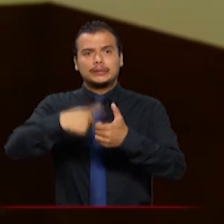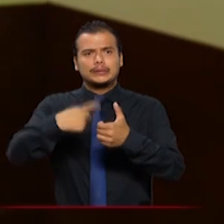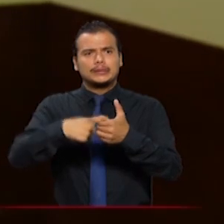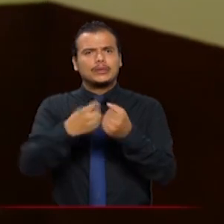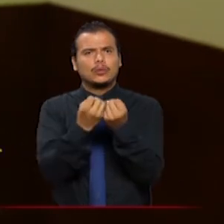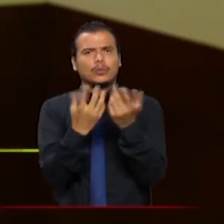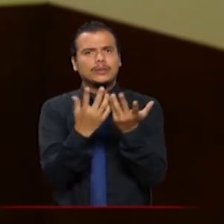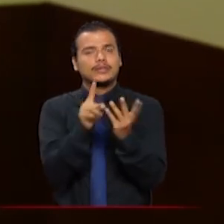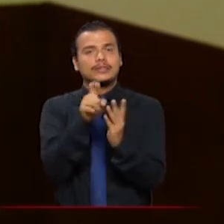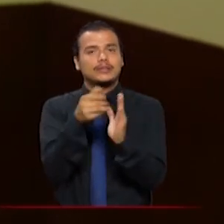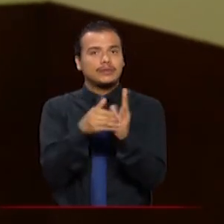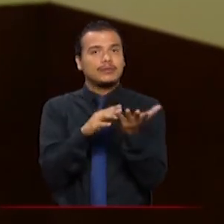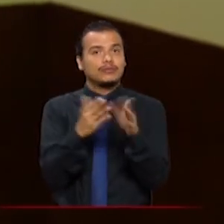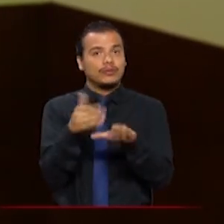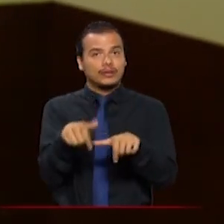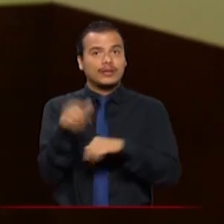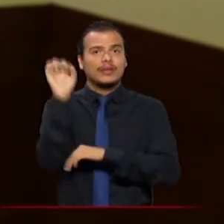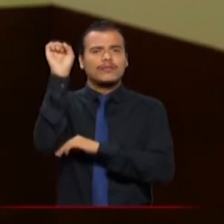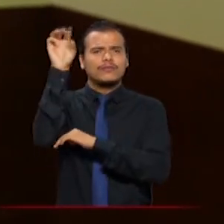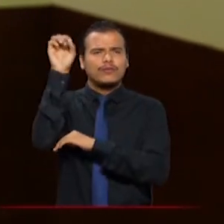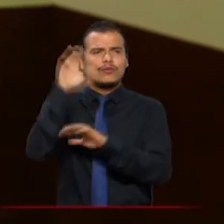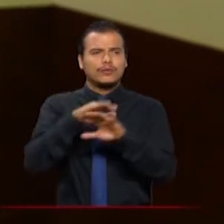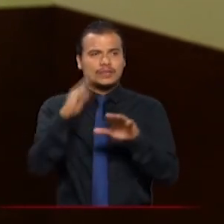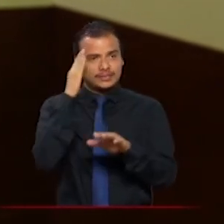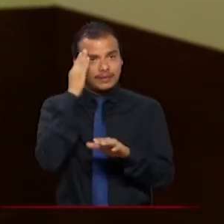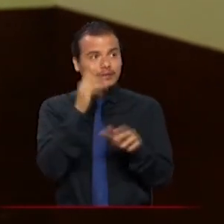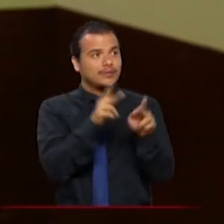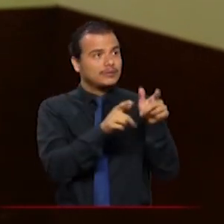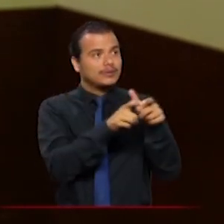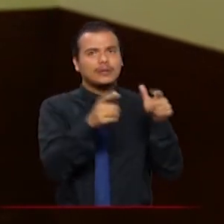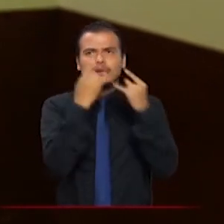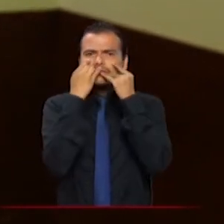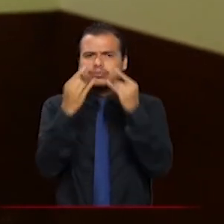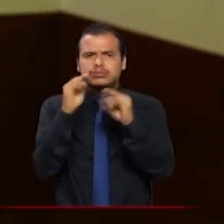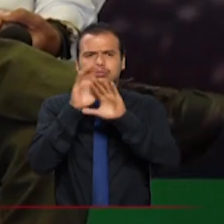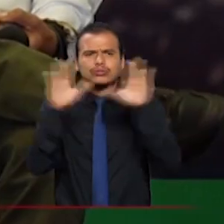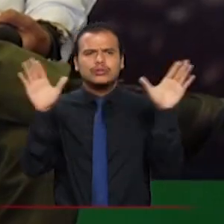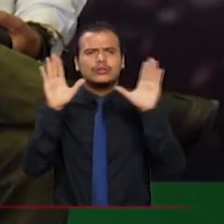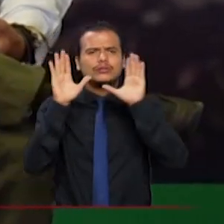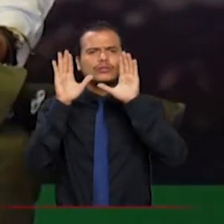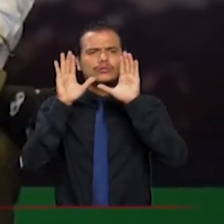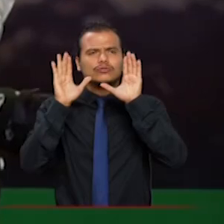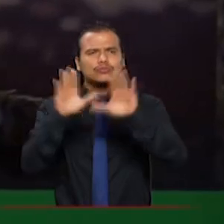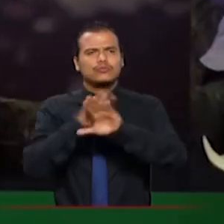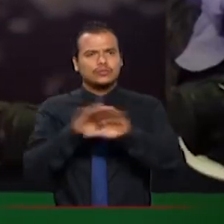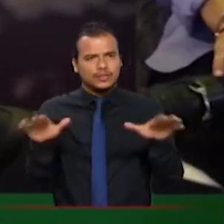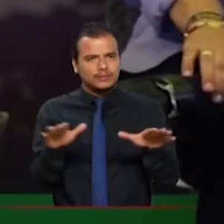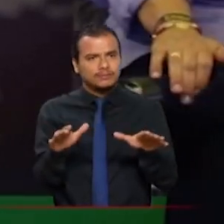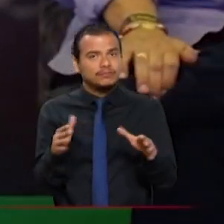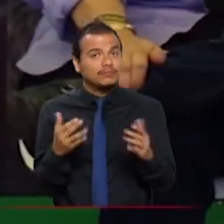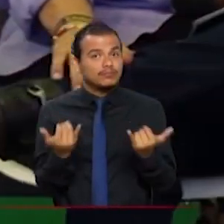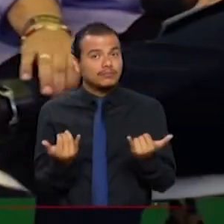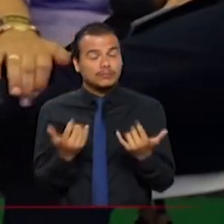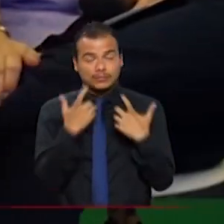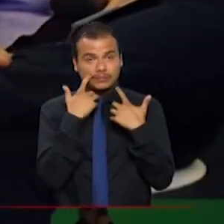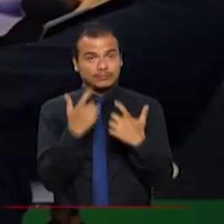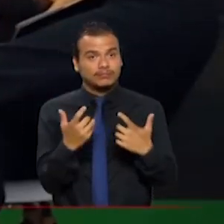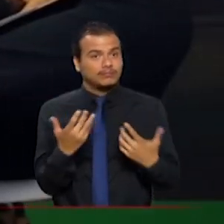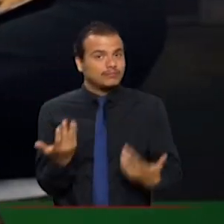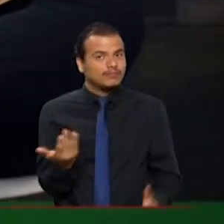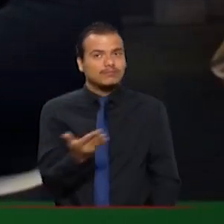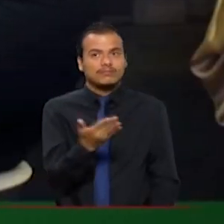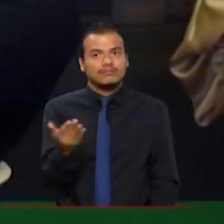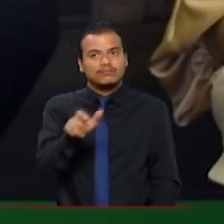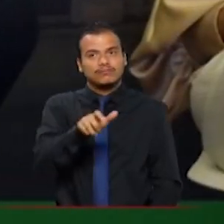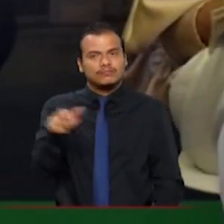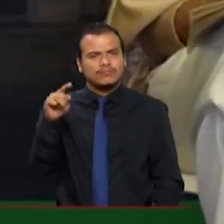El Tiempo, lo cual lo que demuestra es que había un interés genuino. ¿Qué es lo que yo más destaco de este foro? Haber escuchado a los gobernadores, haber escuchado a los